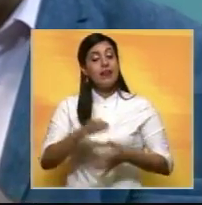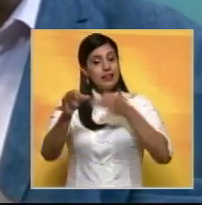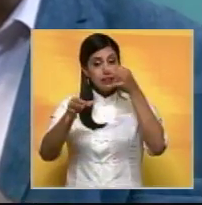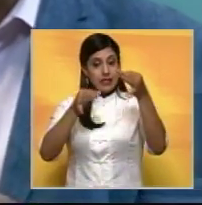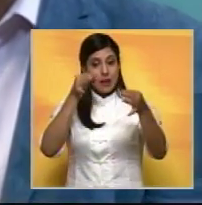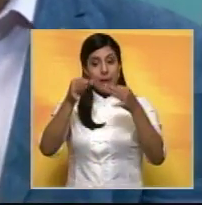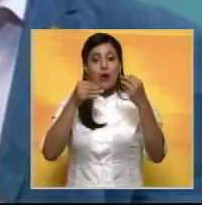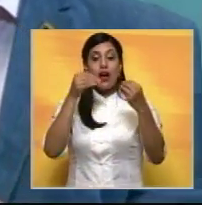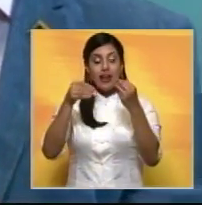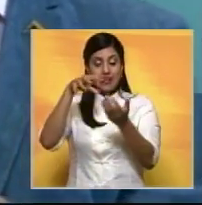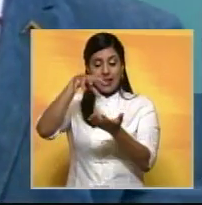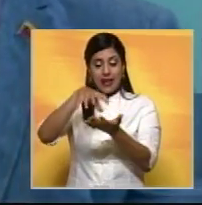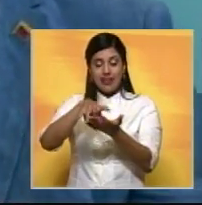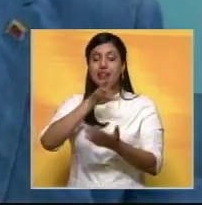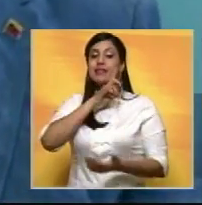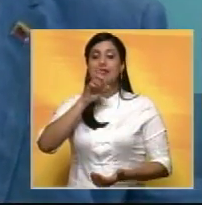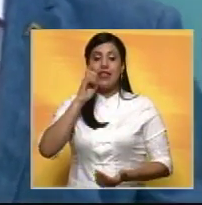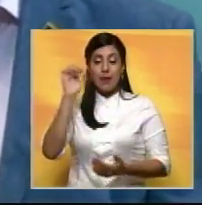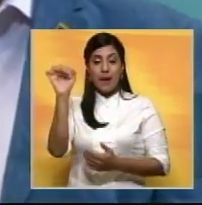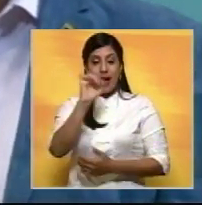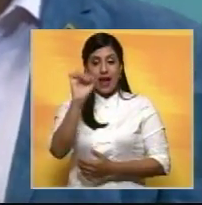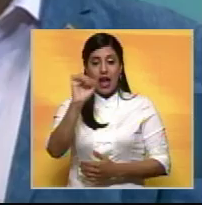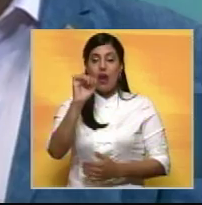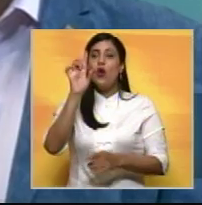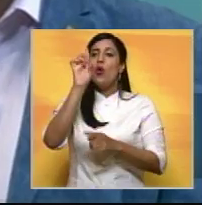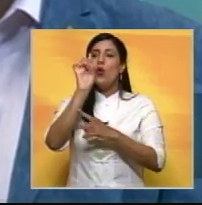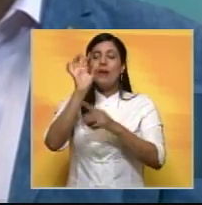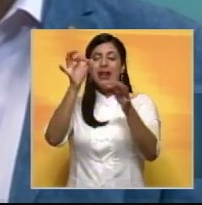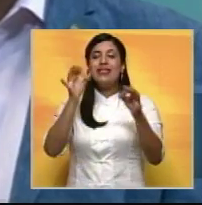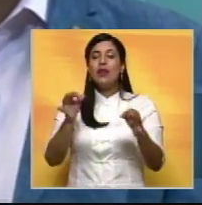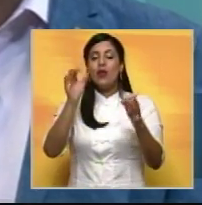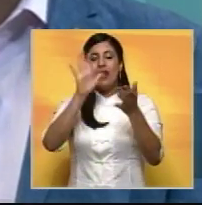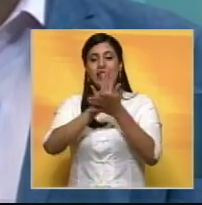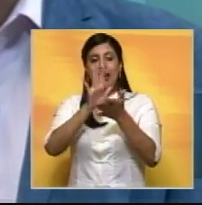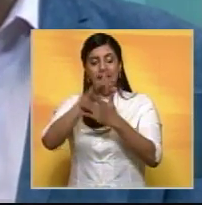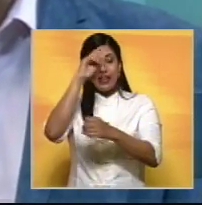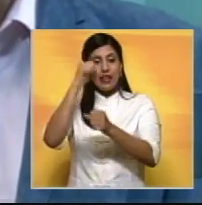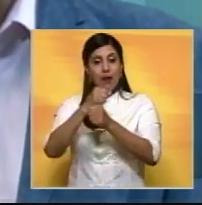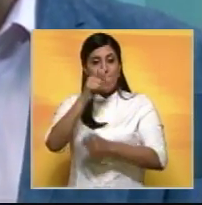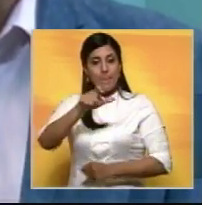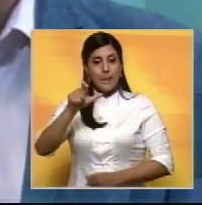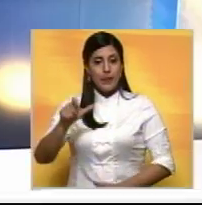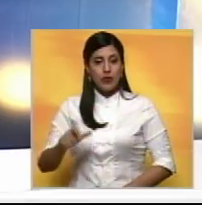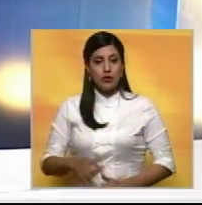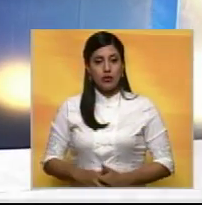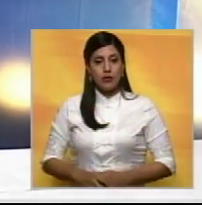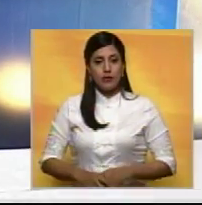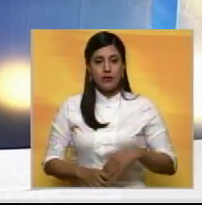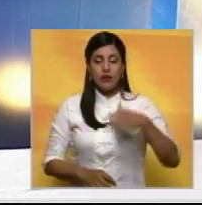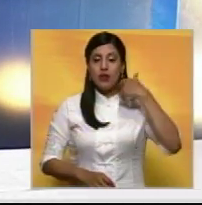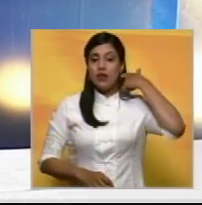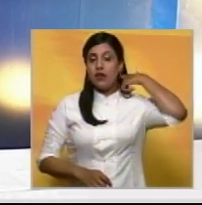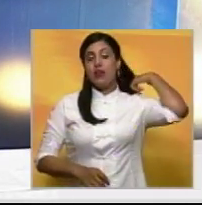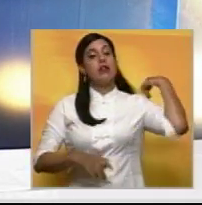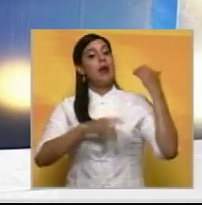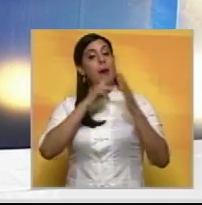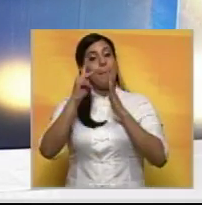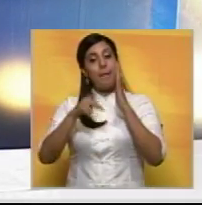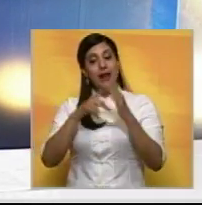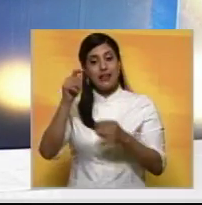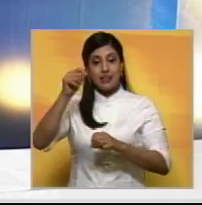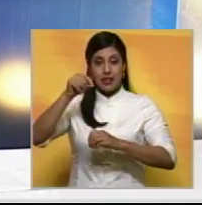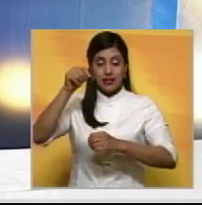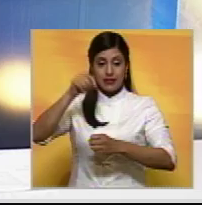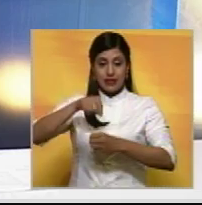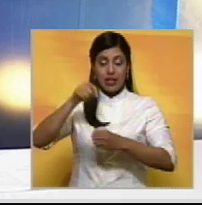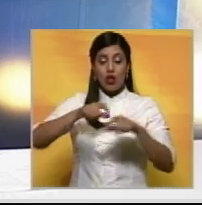Explicó que la actuación del Estado en el caso General Motors es solo garantizar la estabilidad del trabajo de los empleados. Desde la Plaza Brión de Chacaíto,